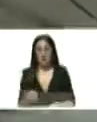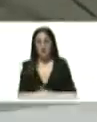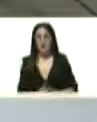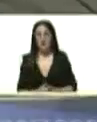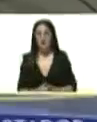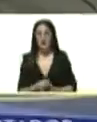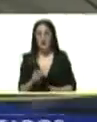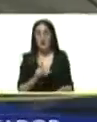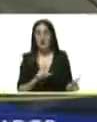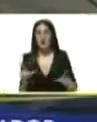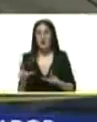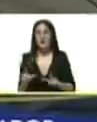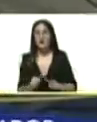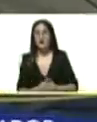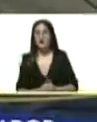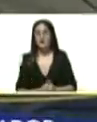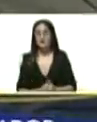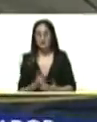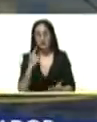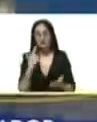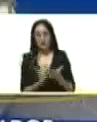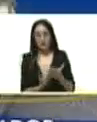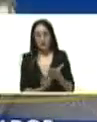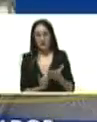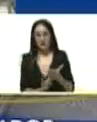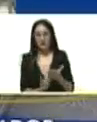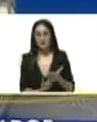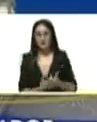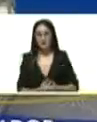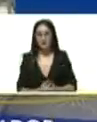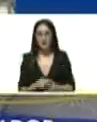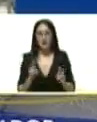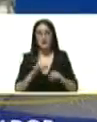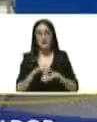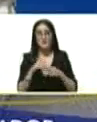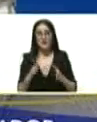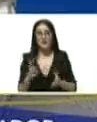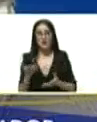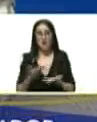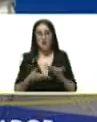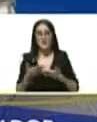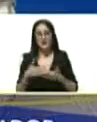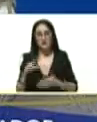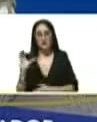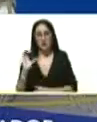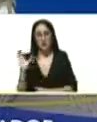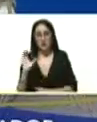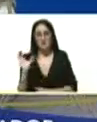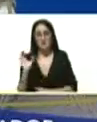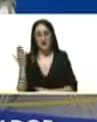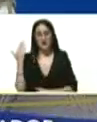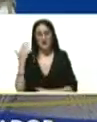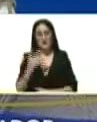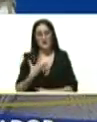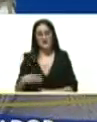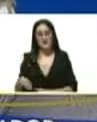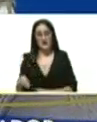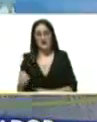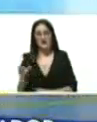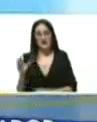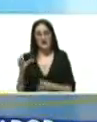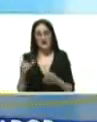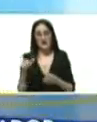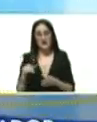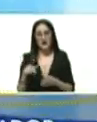Ellos la tienen lista, me consta. El nuevo ministro de Comercio de Colombia fue presidente de la Cámara